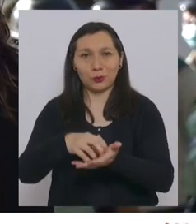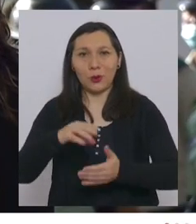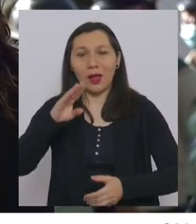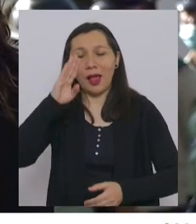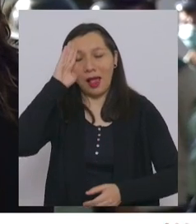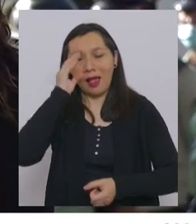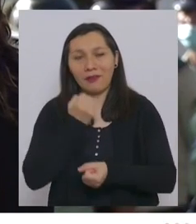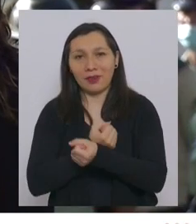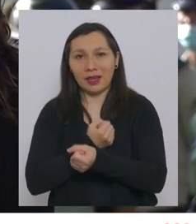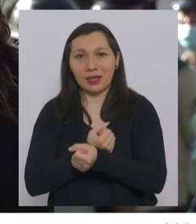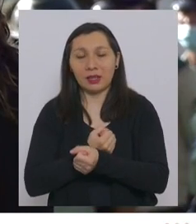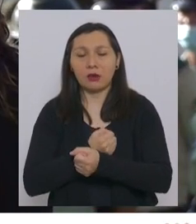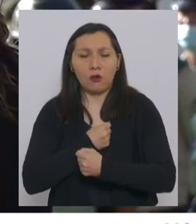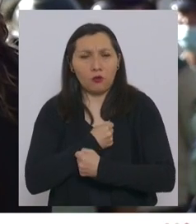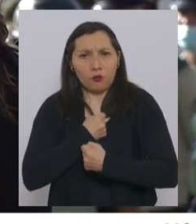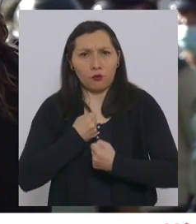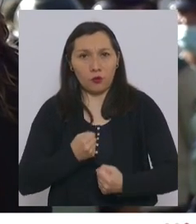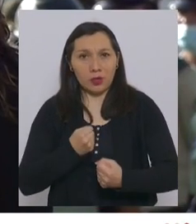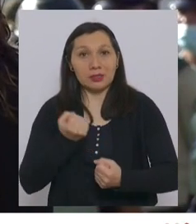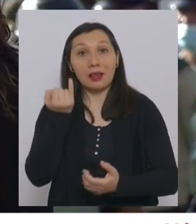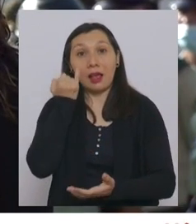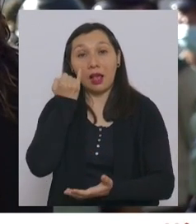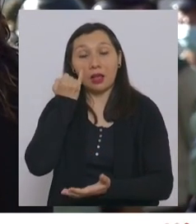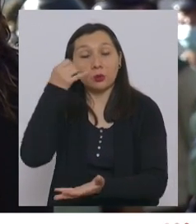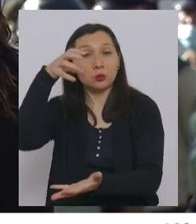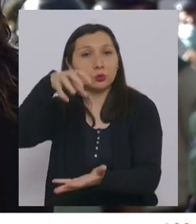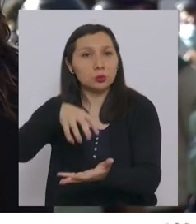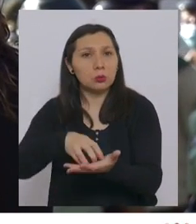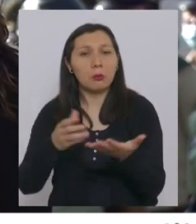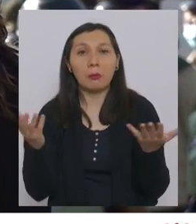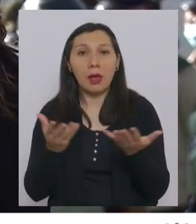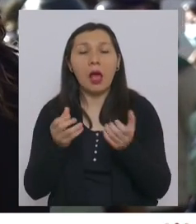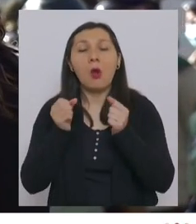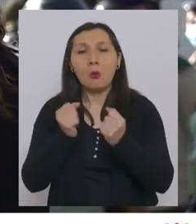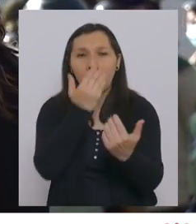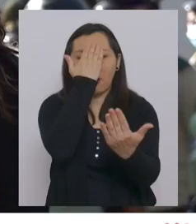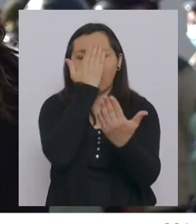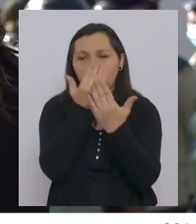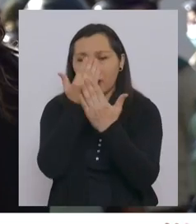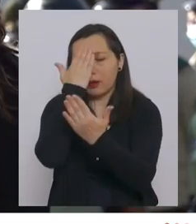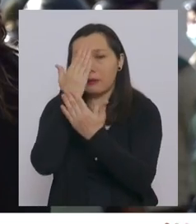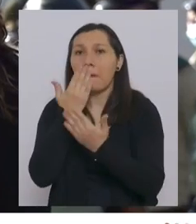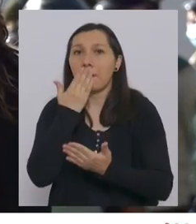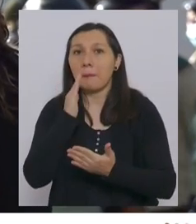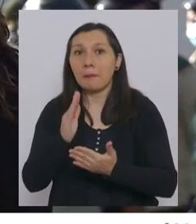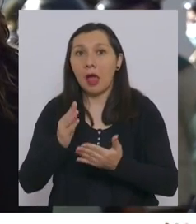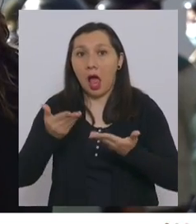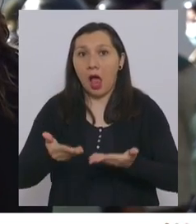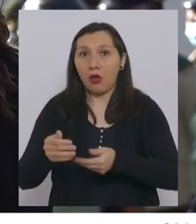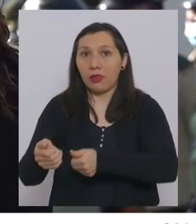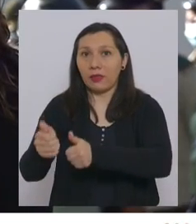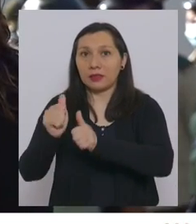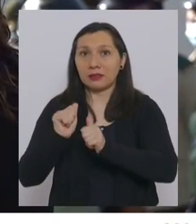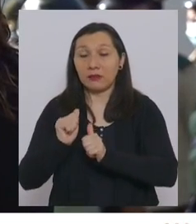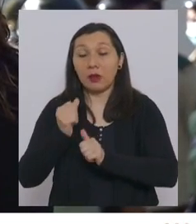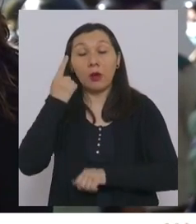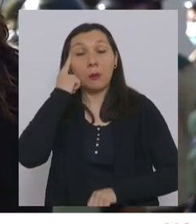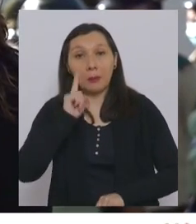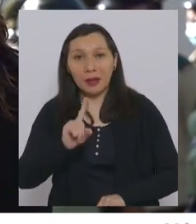carabineros, fortalecer la institución para que pueda enfrentar mejor los desafíos del presente, pero